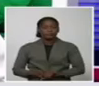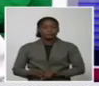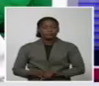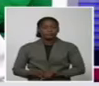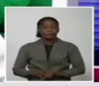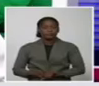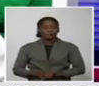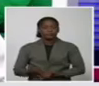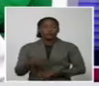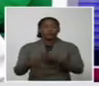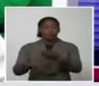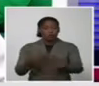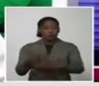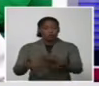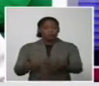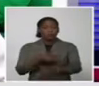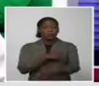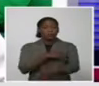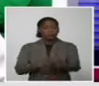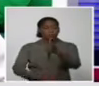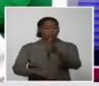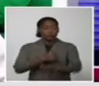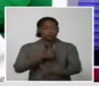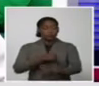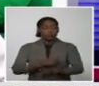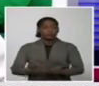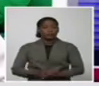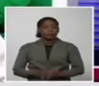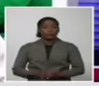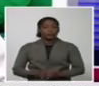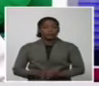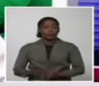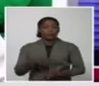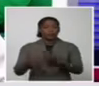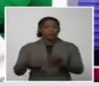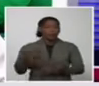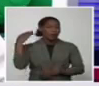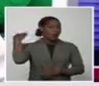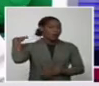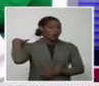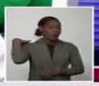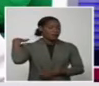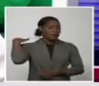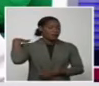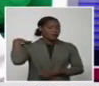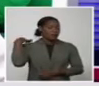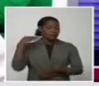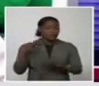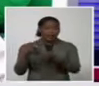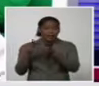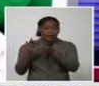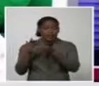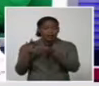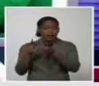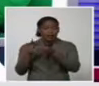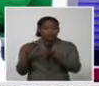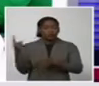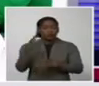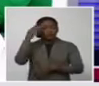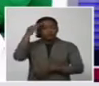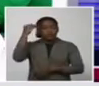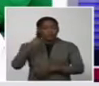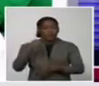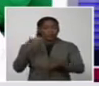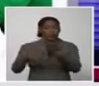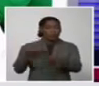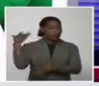de hipertensión arterial y una enfermedad pulmonar obstructiva crónica, que todos conocemos que